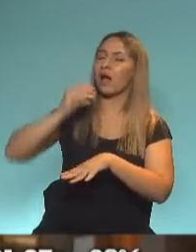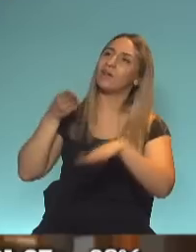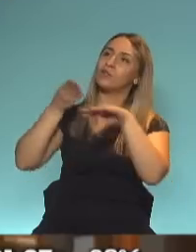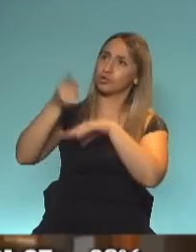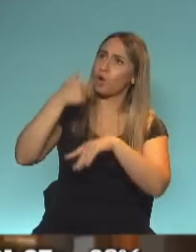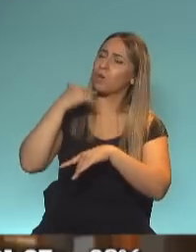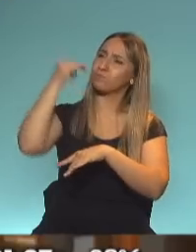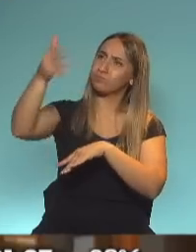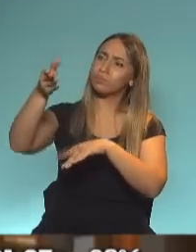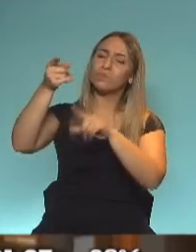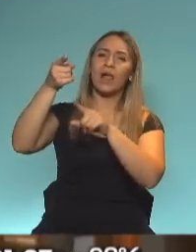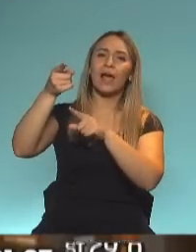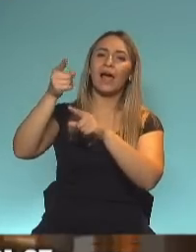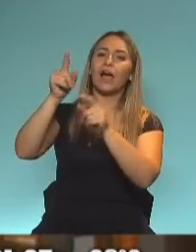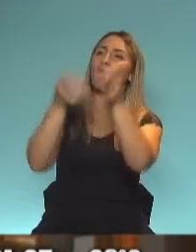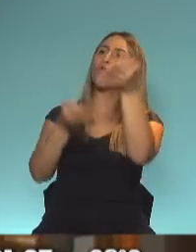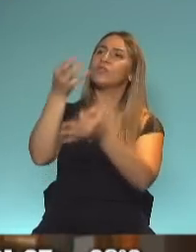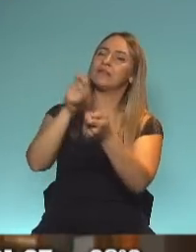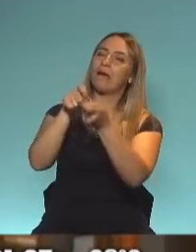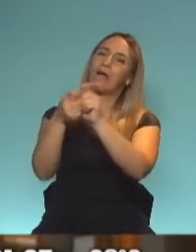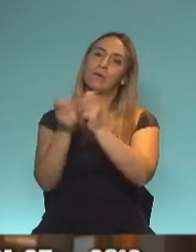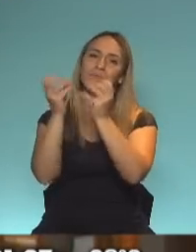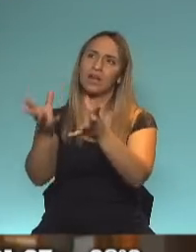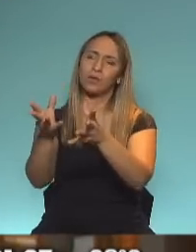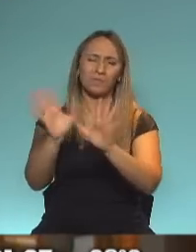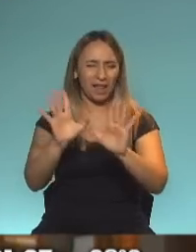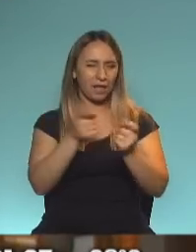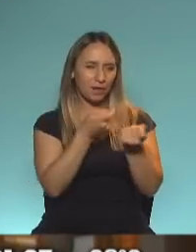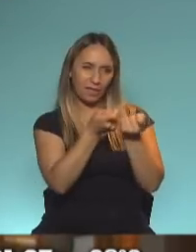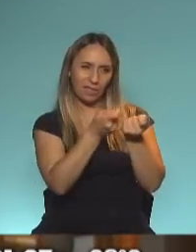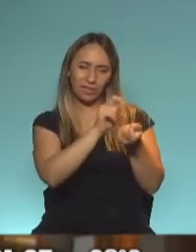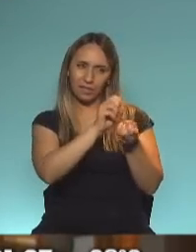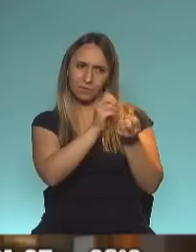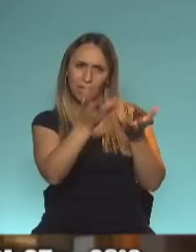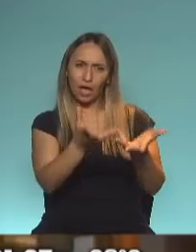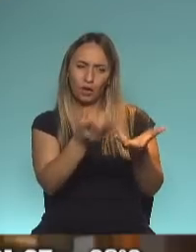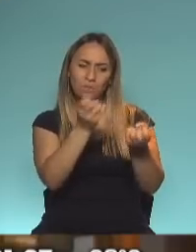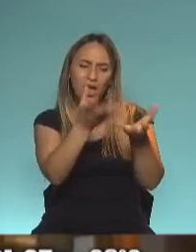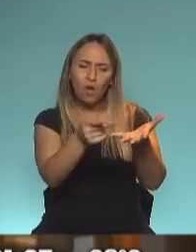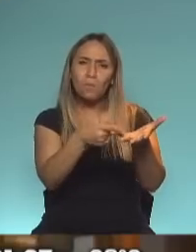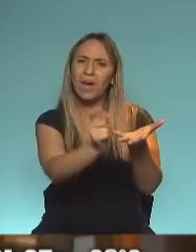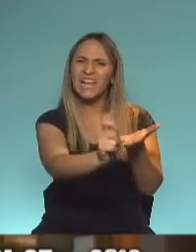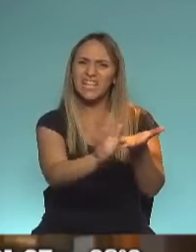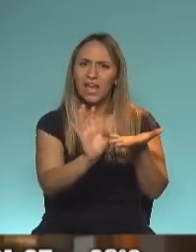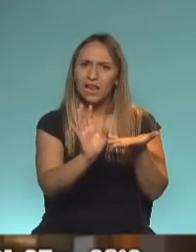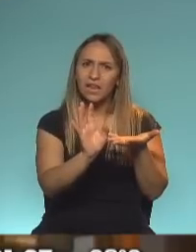la justicia. ¿Arreglan la justicia para quién? ¿Para quiénes? ¿Para qué intereses?